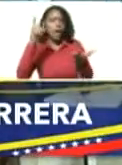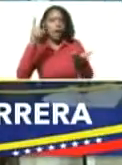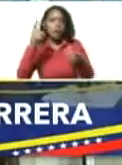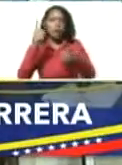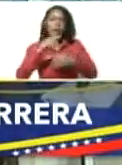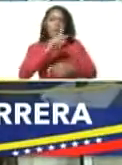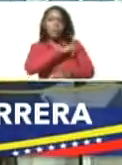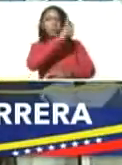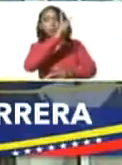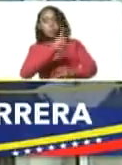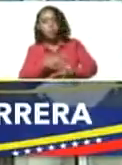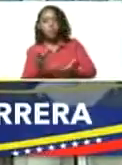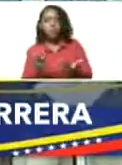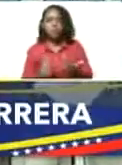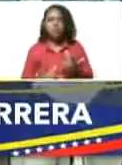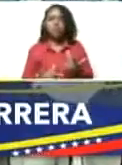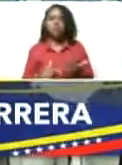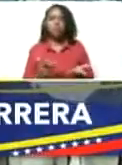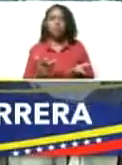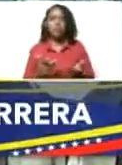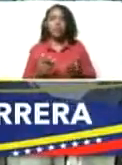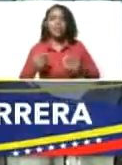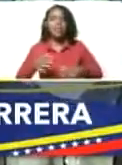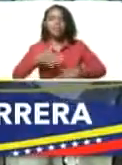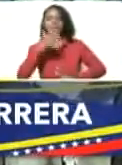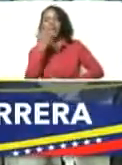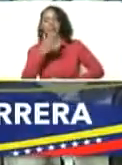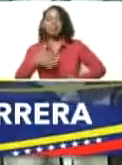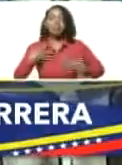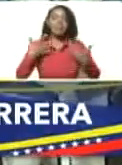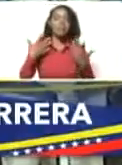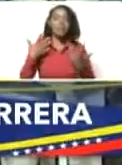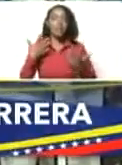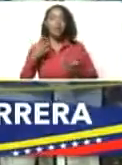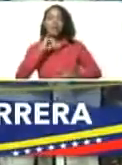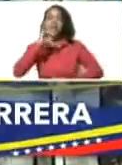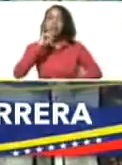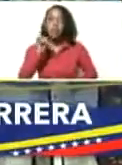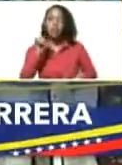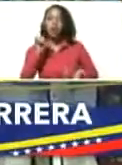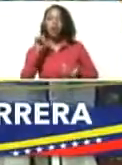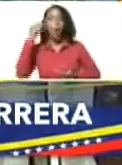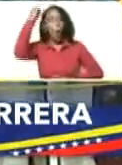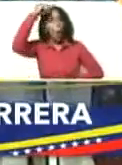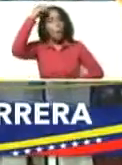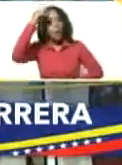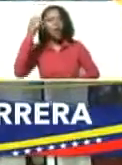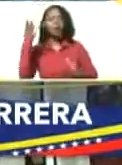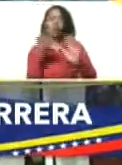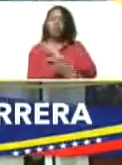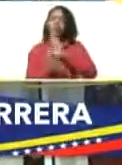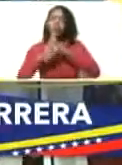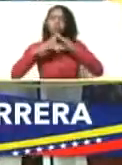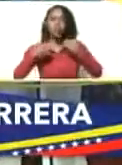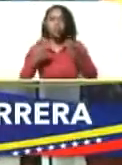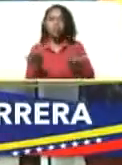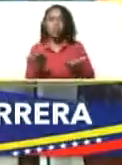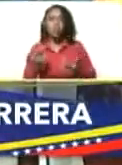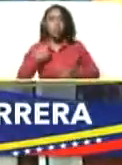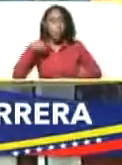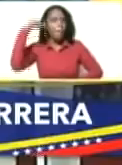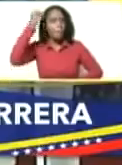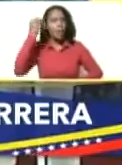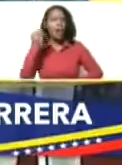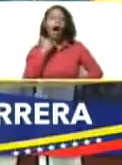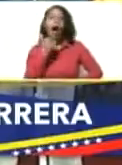la poesía, entre el humor, la noticia, la crónica, y sobre todo, yo creo que si